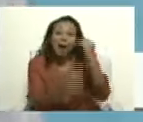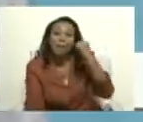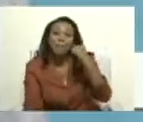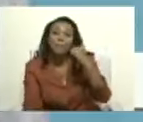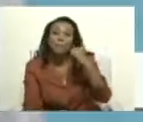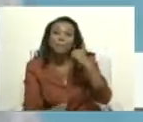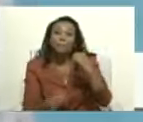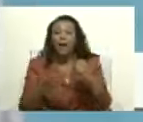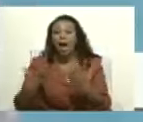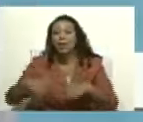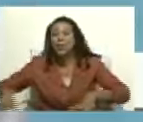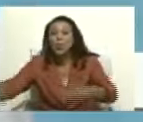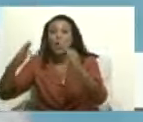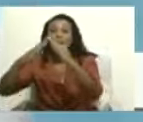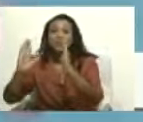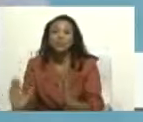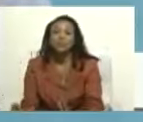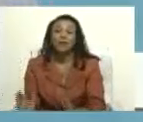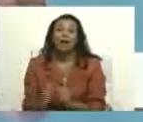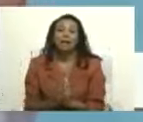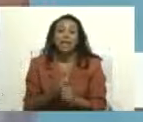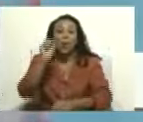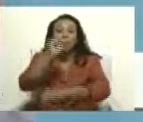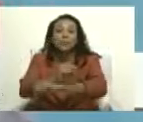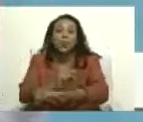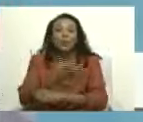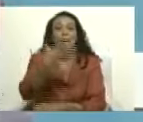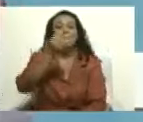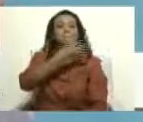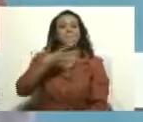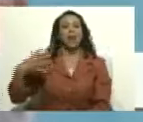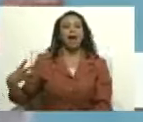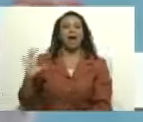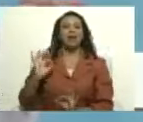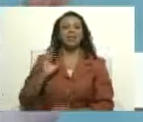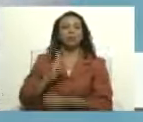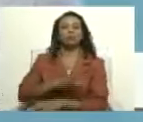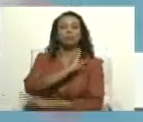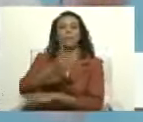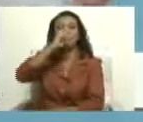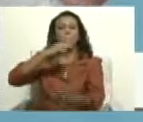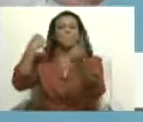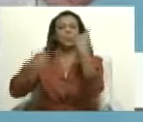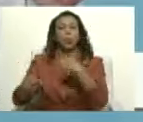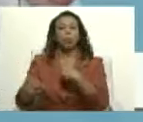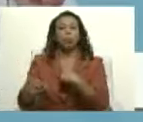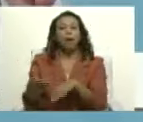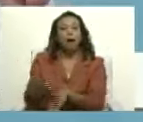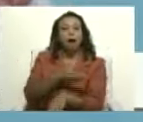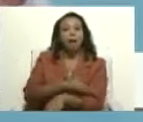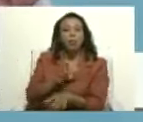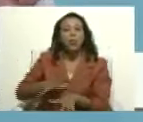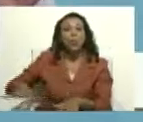hacer sus aldeas y la oligarquía blanca esclavista se vengó, no adelantando la